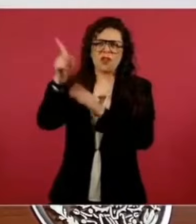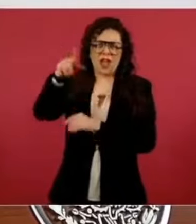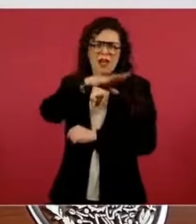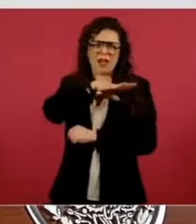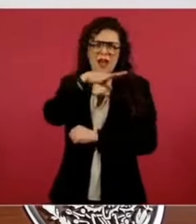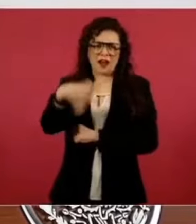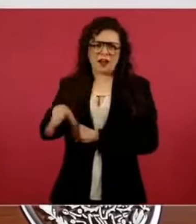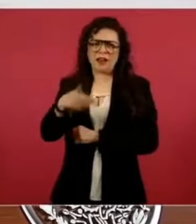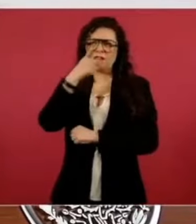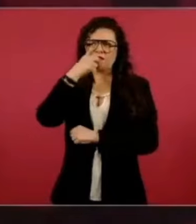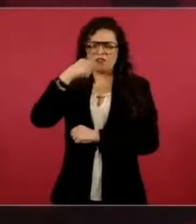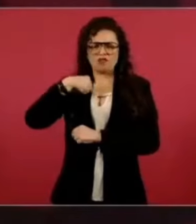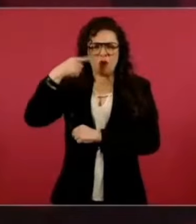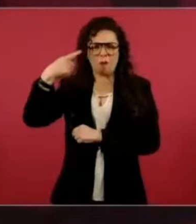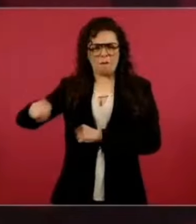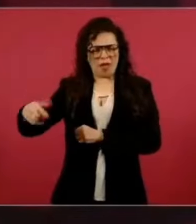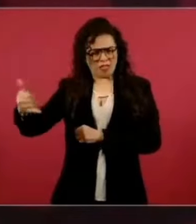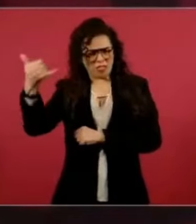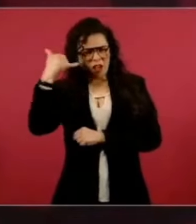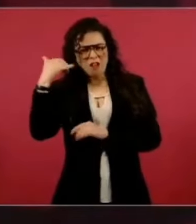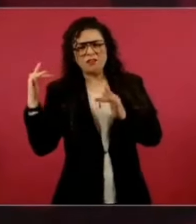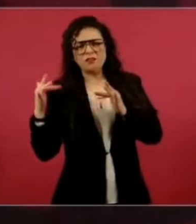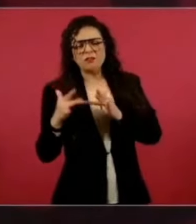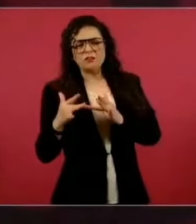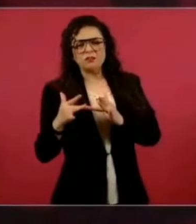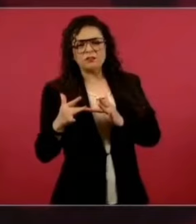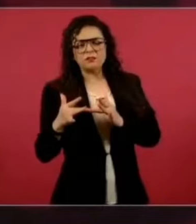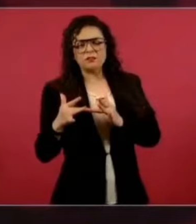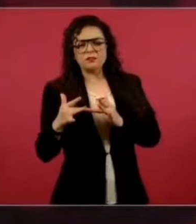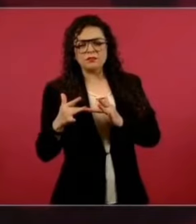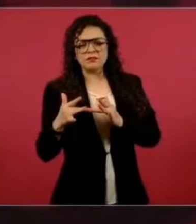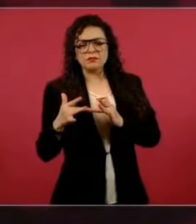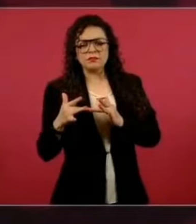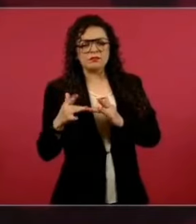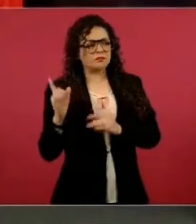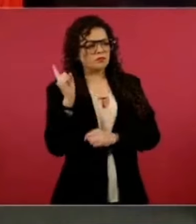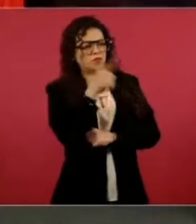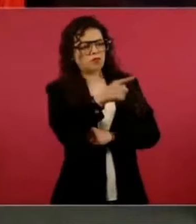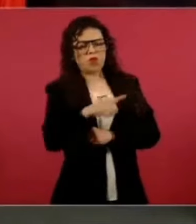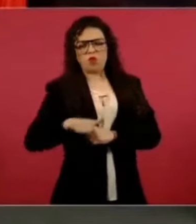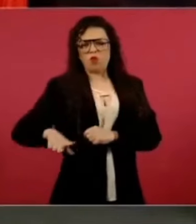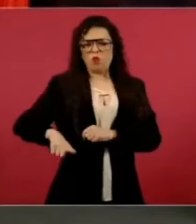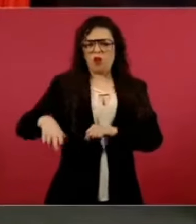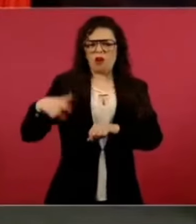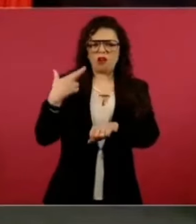parte háblenle al gobernador Díganle al presidente